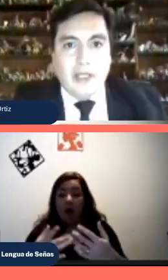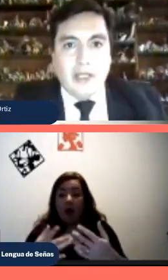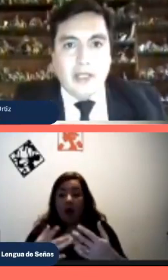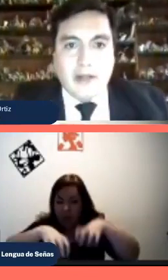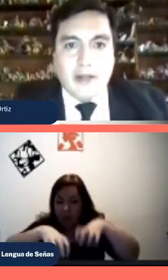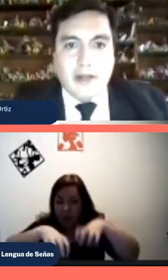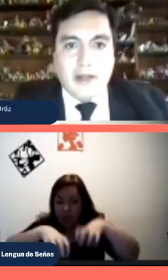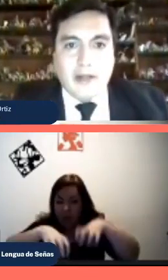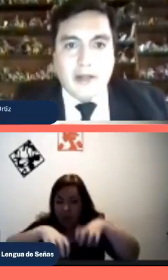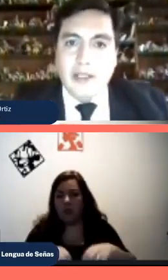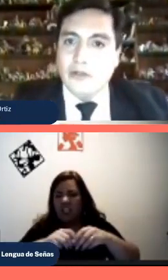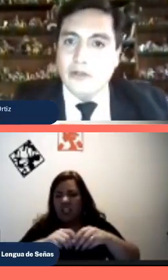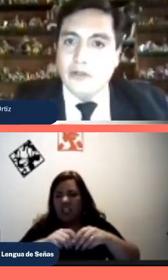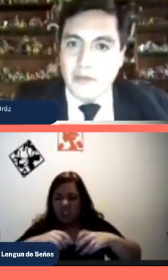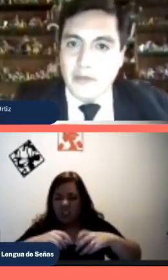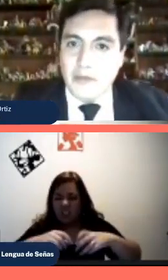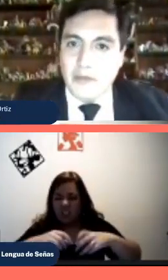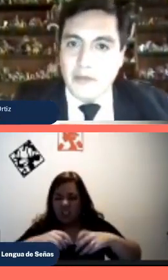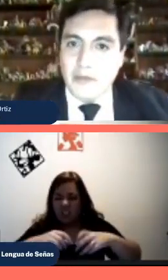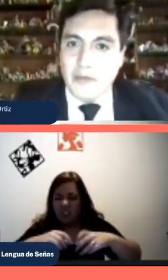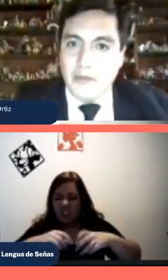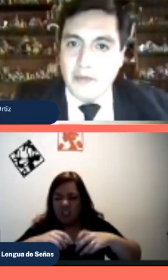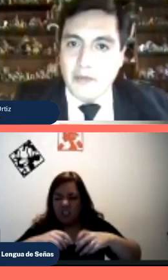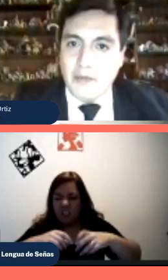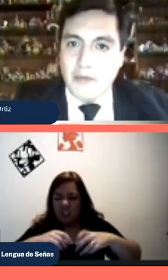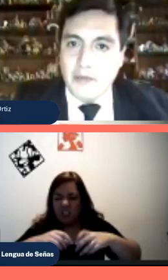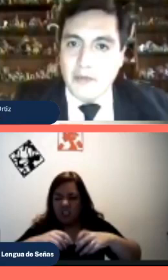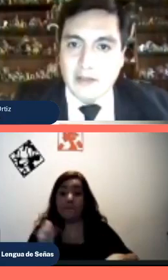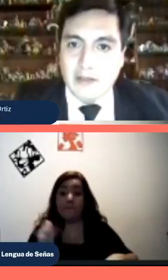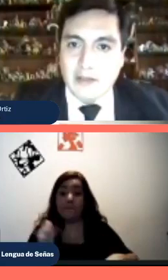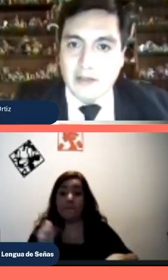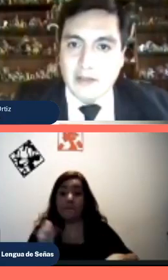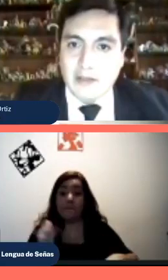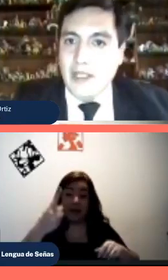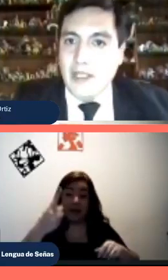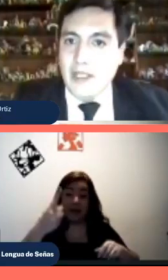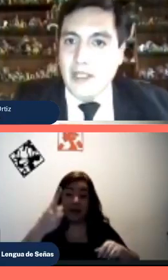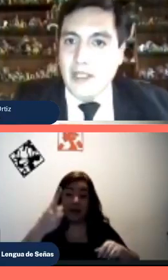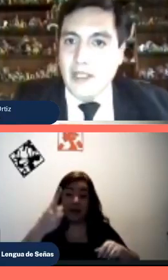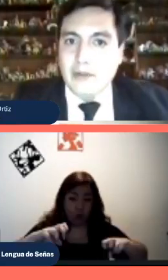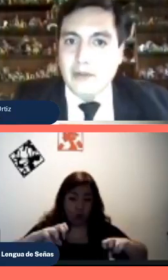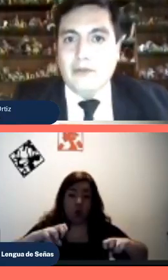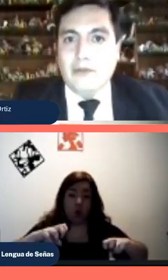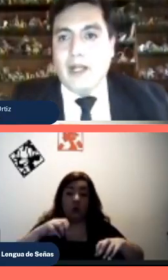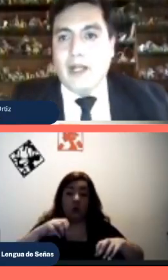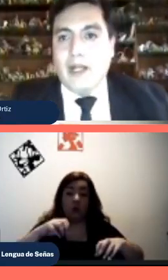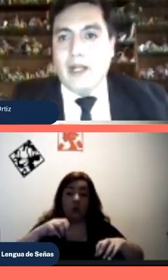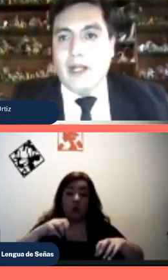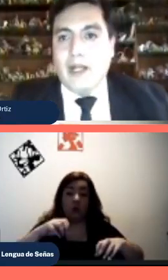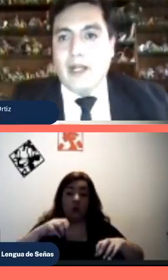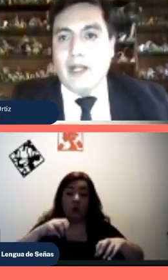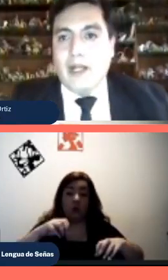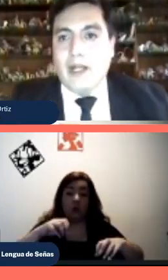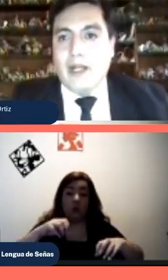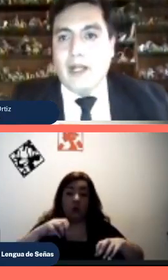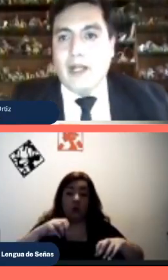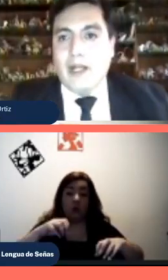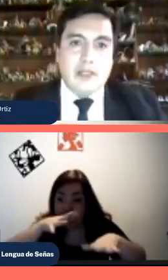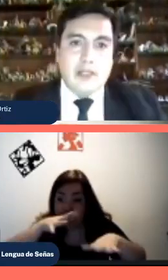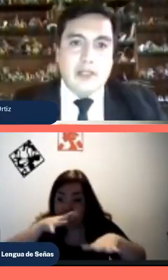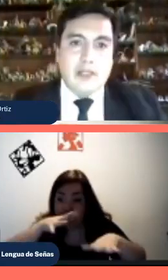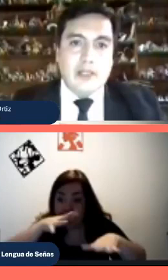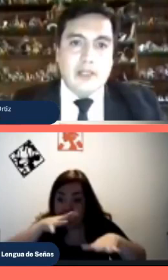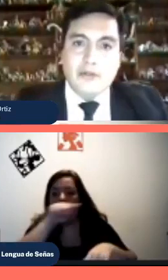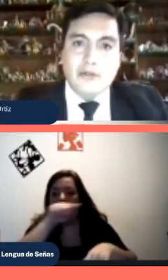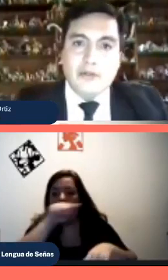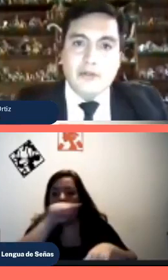el primer registro sudamericano de un reptil marino fue realizado por él y